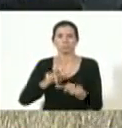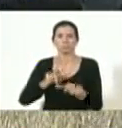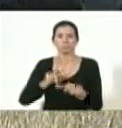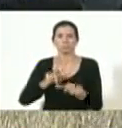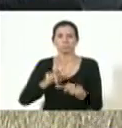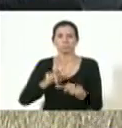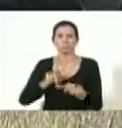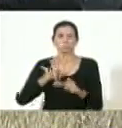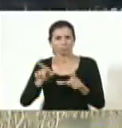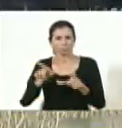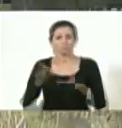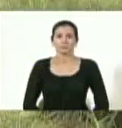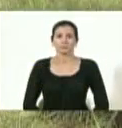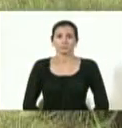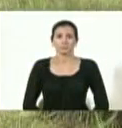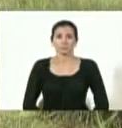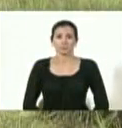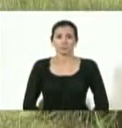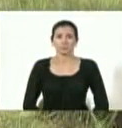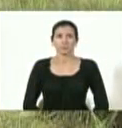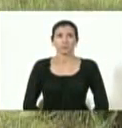Disparado. Disparado.